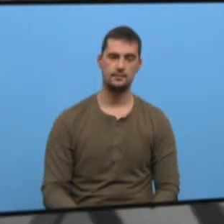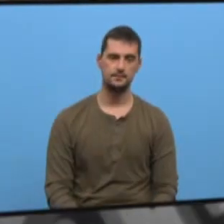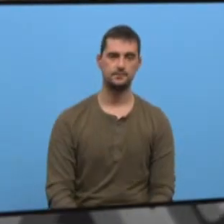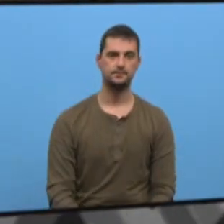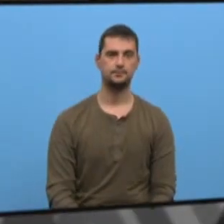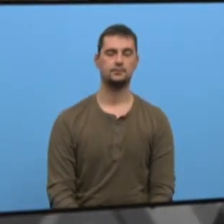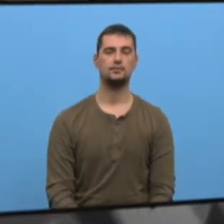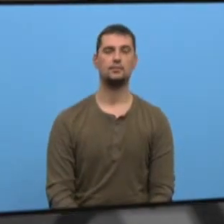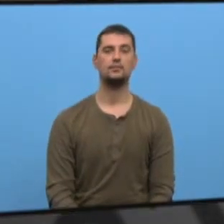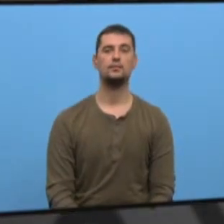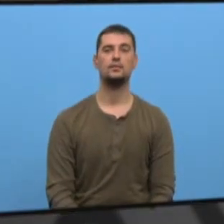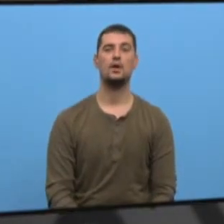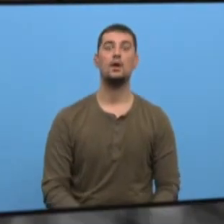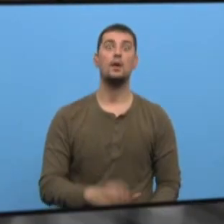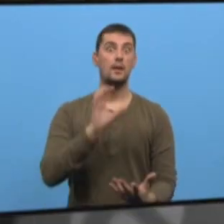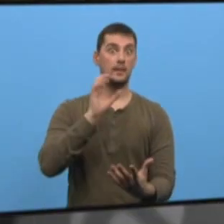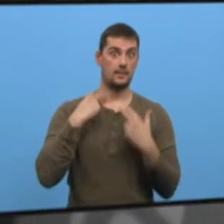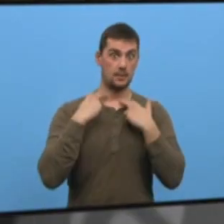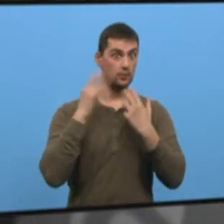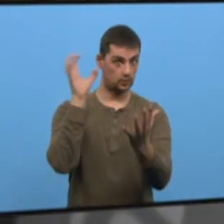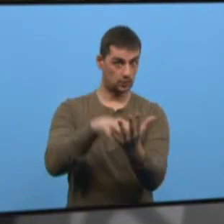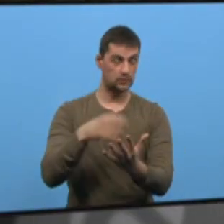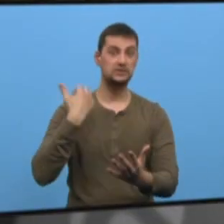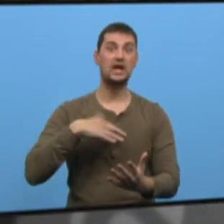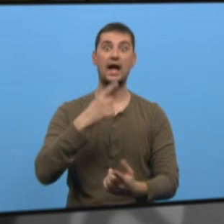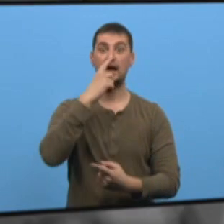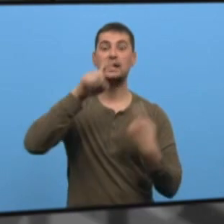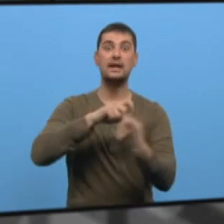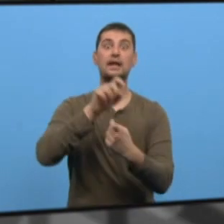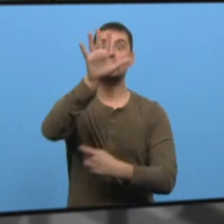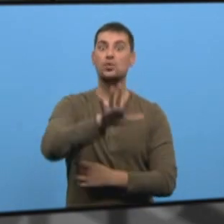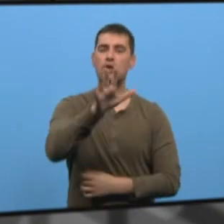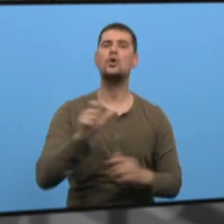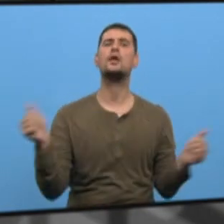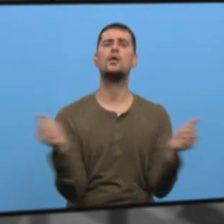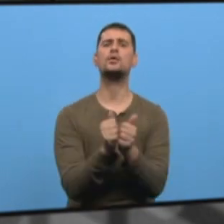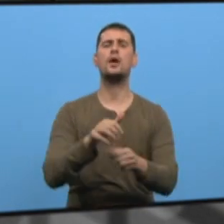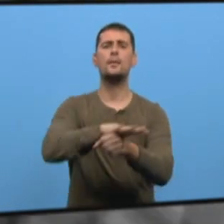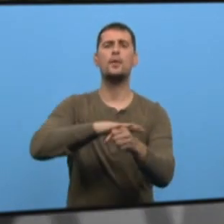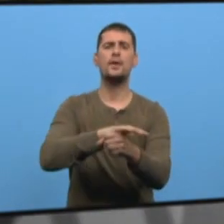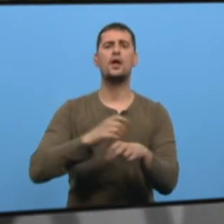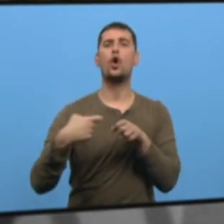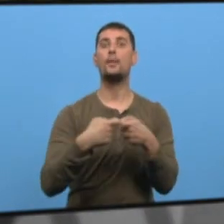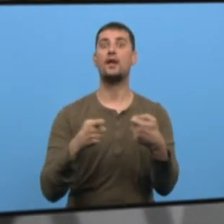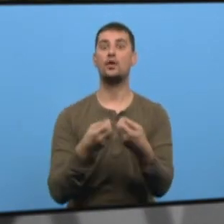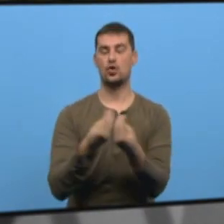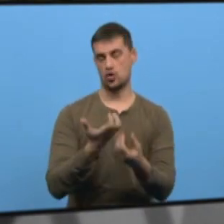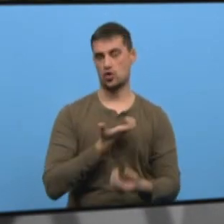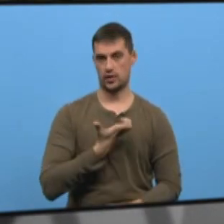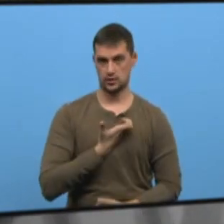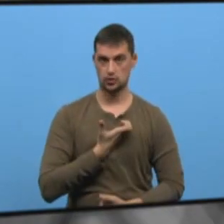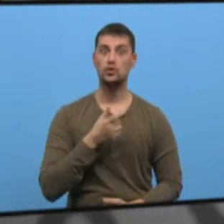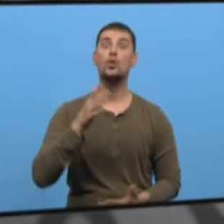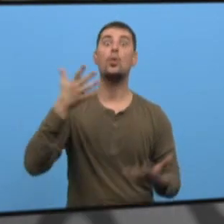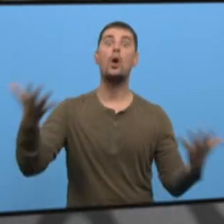insensible o pazo de San Marcos acá por quinto ano consecutivo o encontro provincial de cooperación concellos será